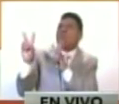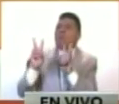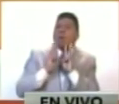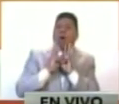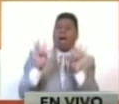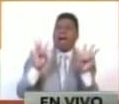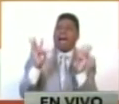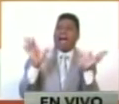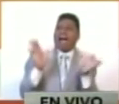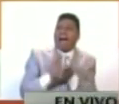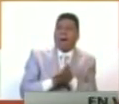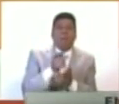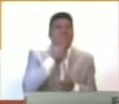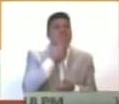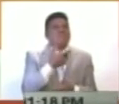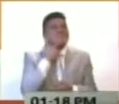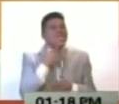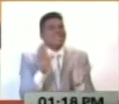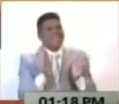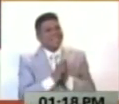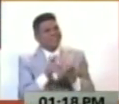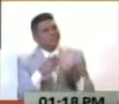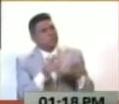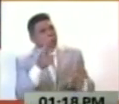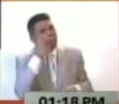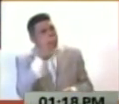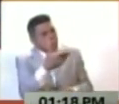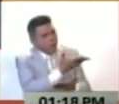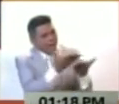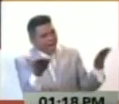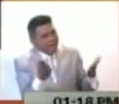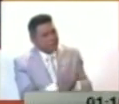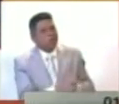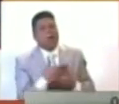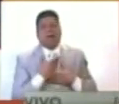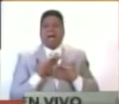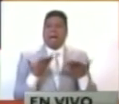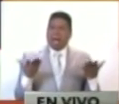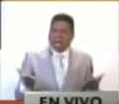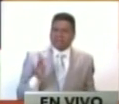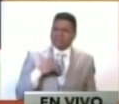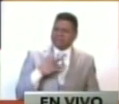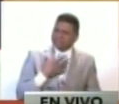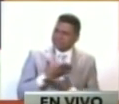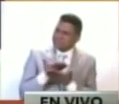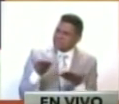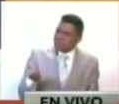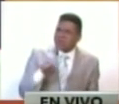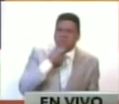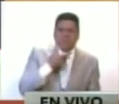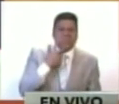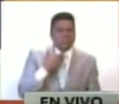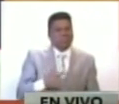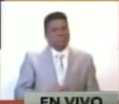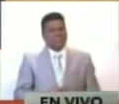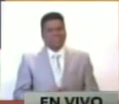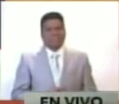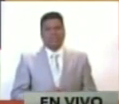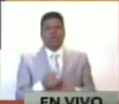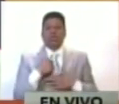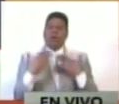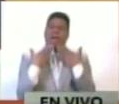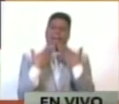apreciando lo hermoso de nuestro pueblo, del gentilicio venezolano. Yo también quería personalmente